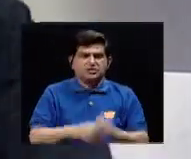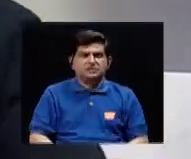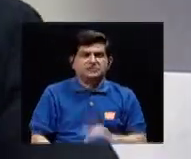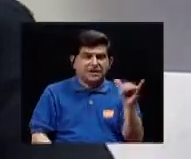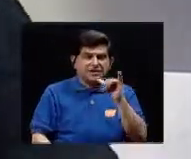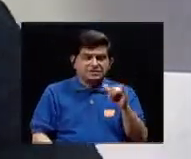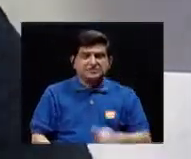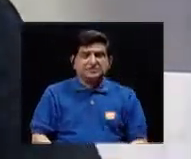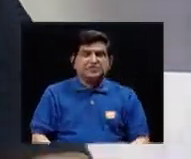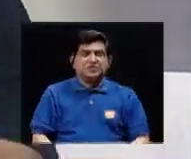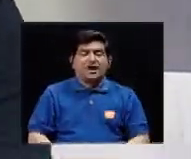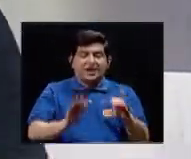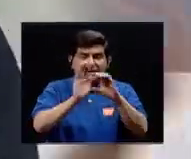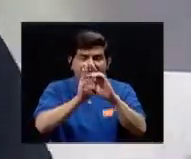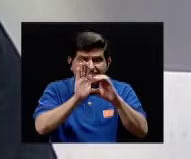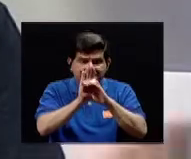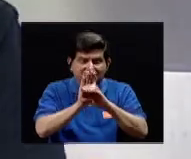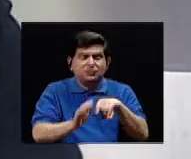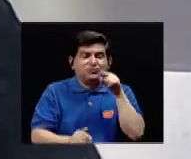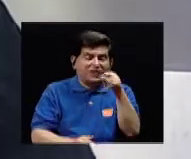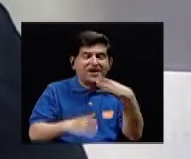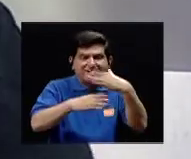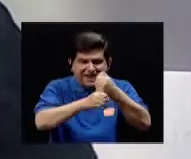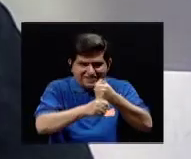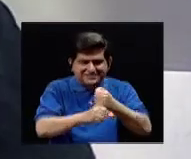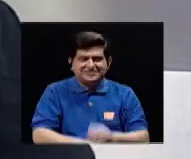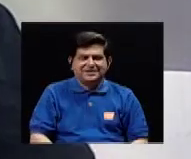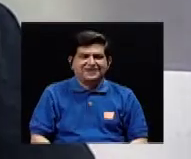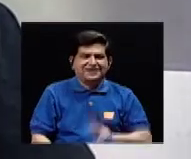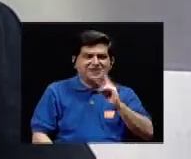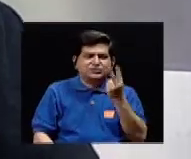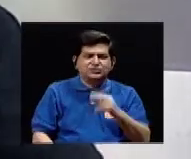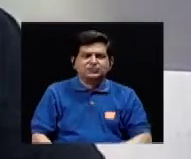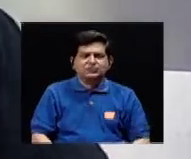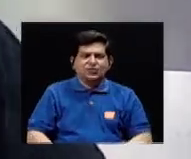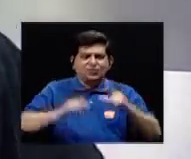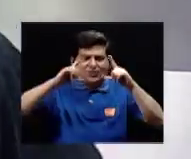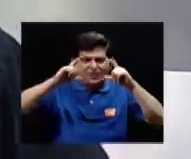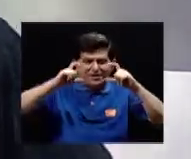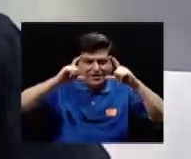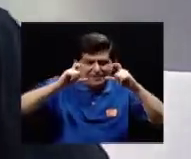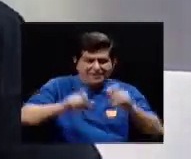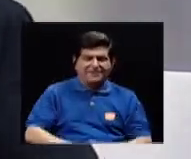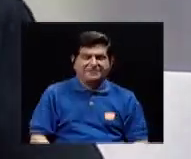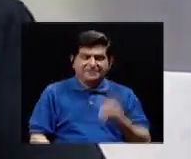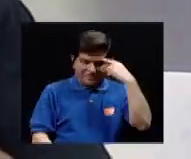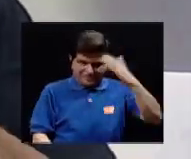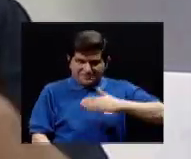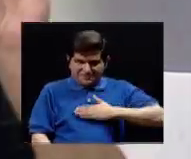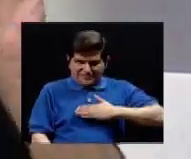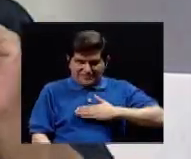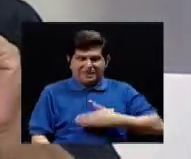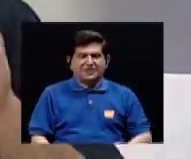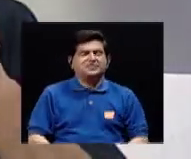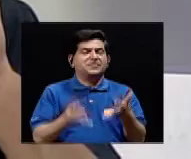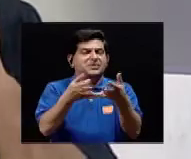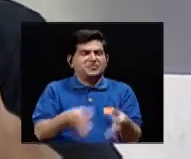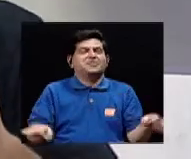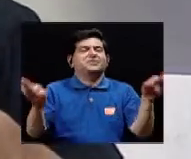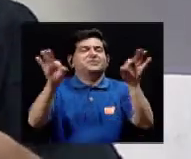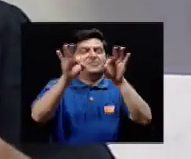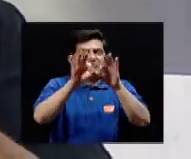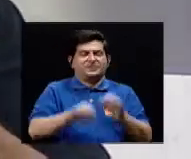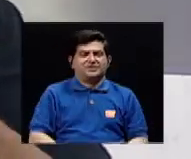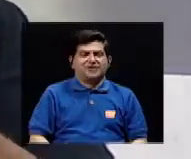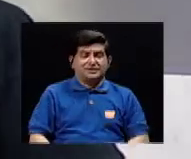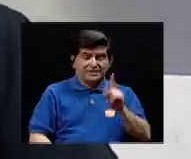foto que ella está tomando, ¿verdad? Sí. Y después sale la foto de ella. Entonces, este juego de doble lente, bueno, que tiene que ver, de hecho, esto para mí es muy importante,